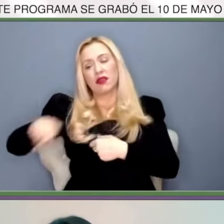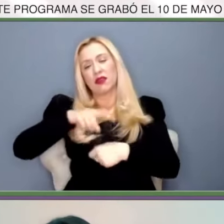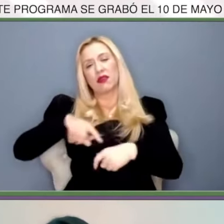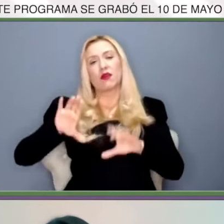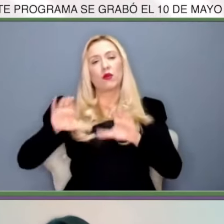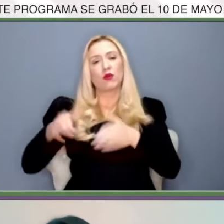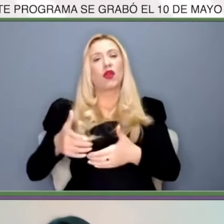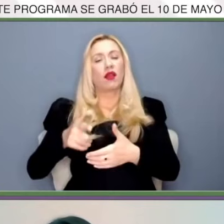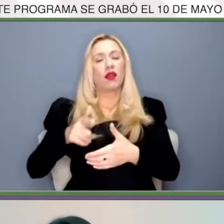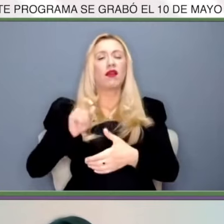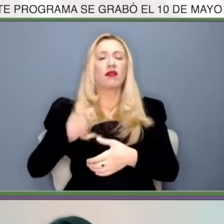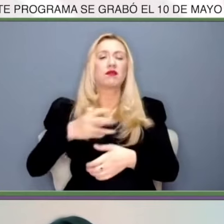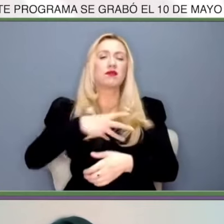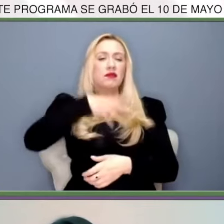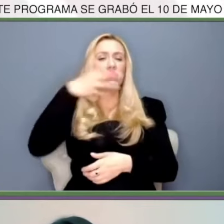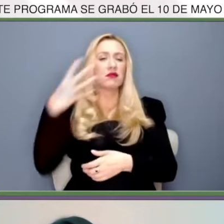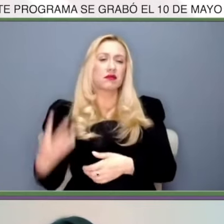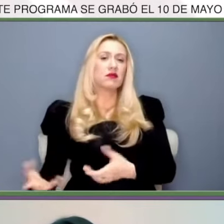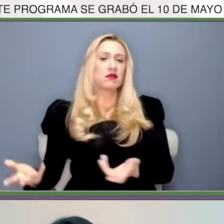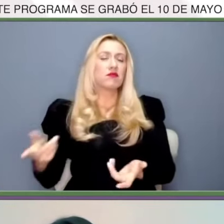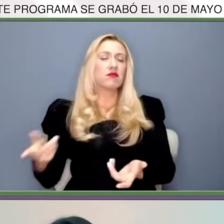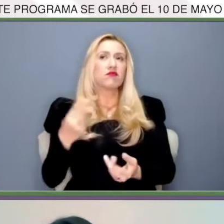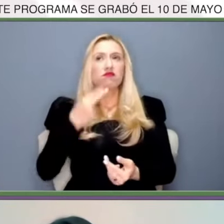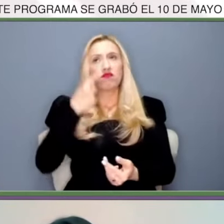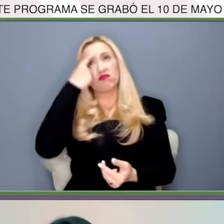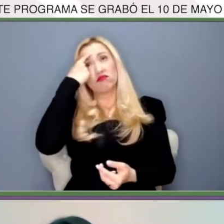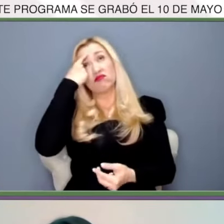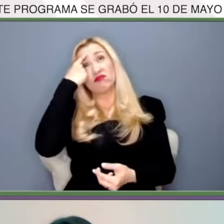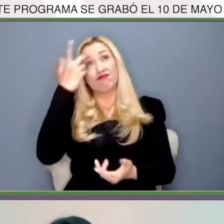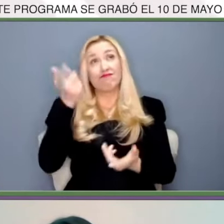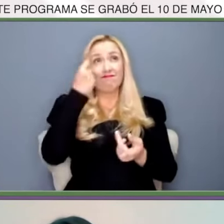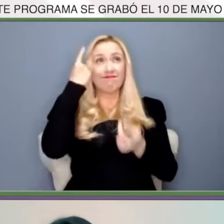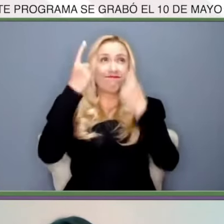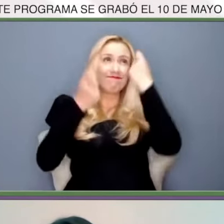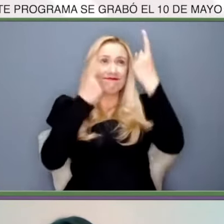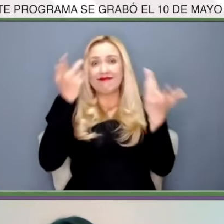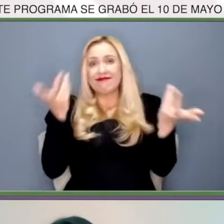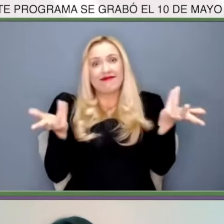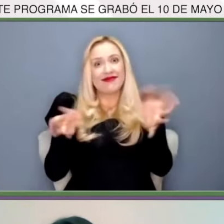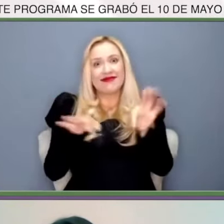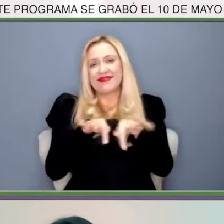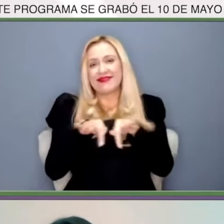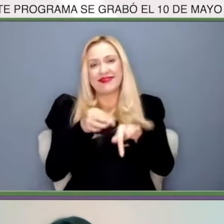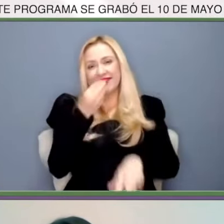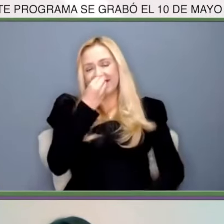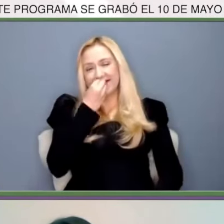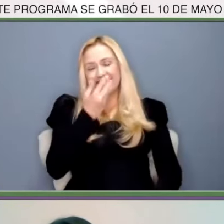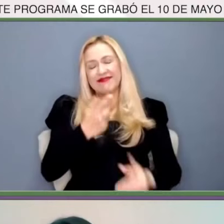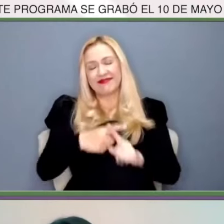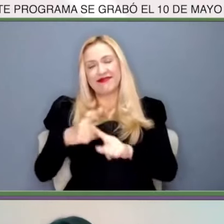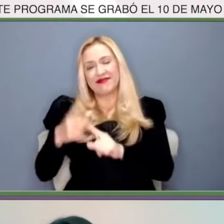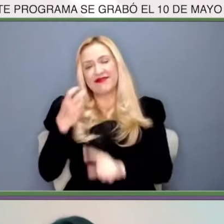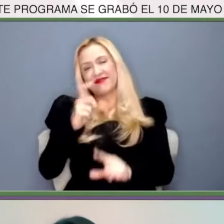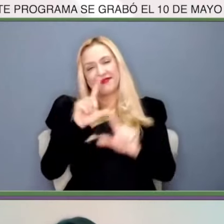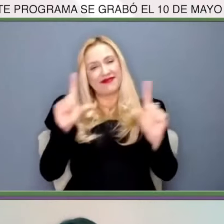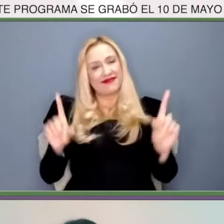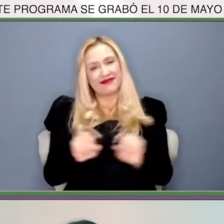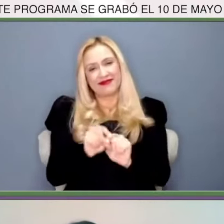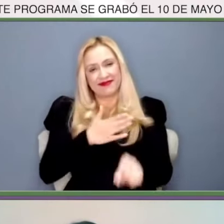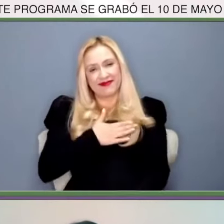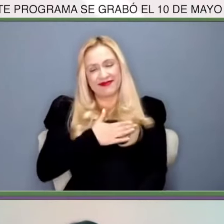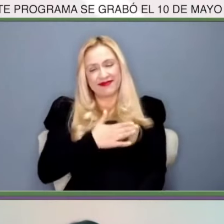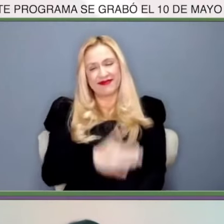trabajo digno y que tenemos que ser muy creativos para encontrar los medios. Entonces, con eso quiero cerrar mi